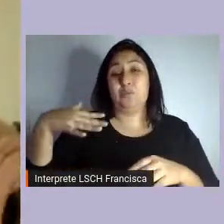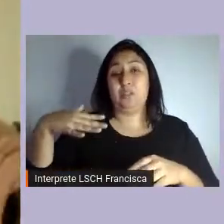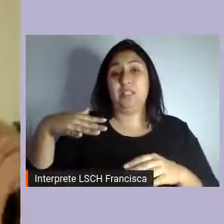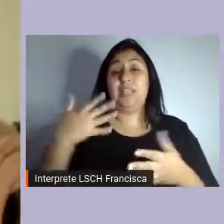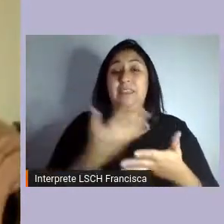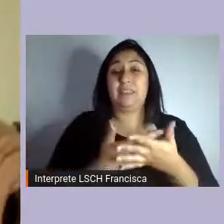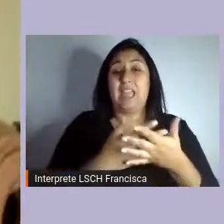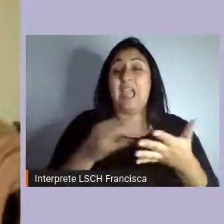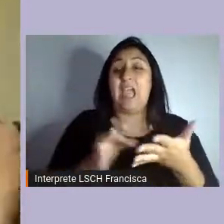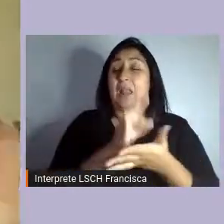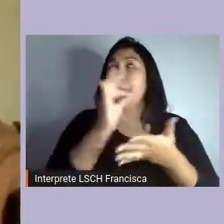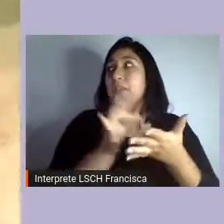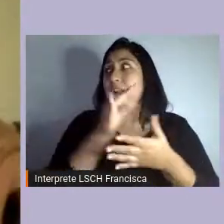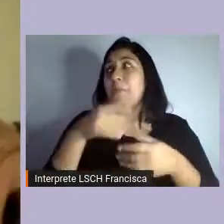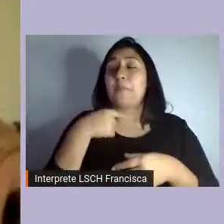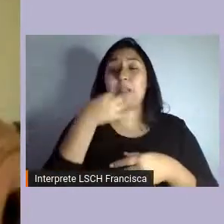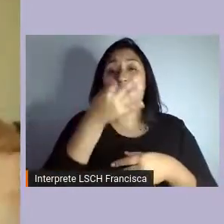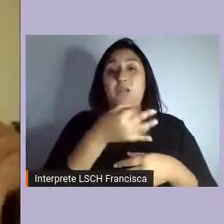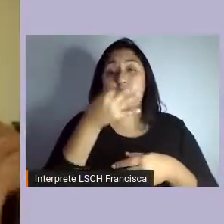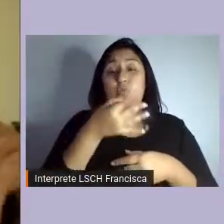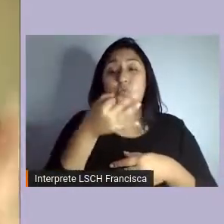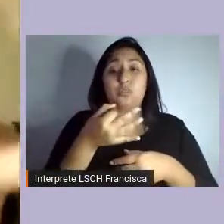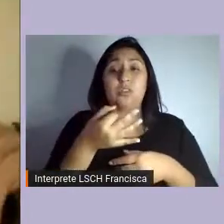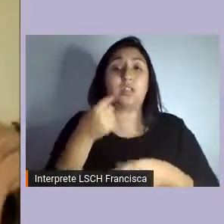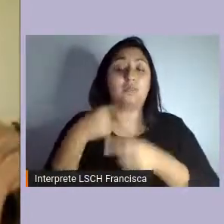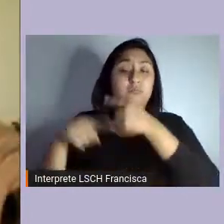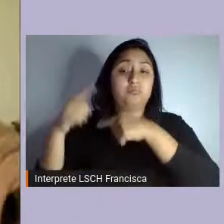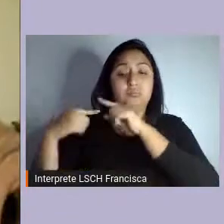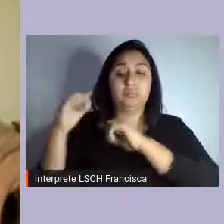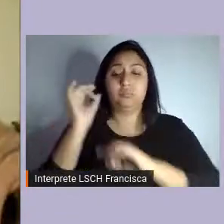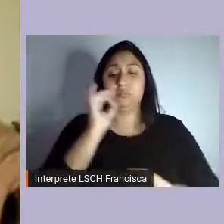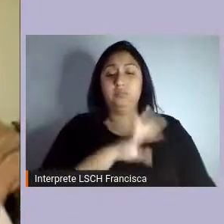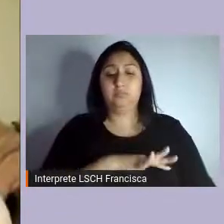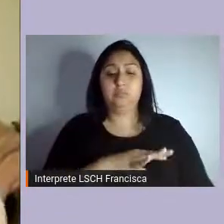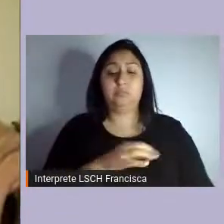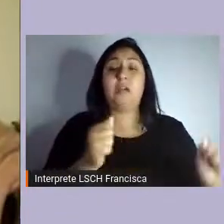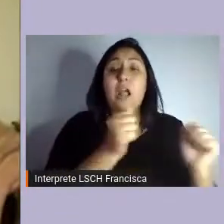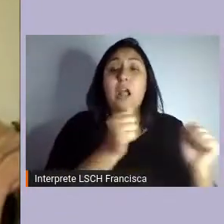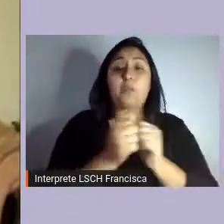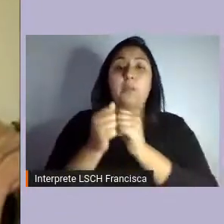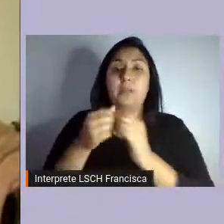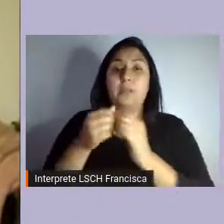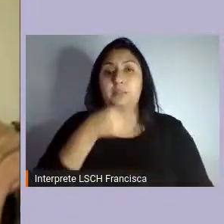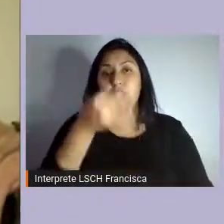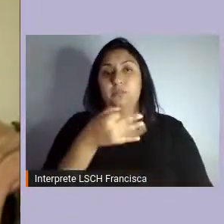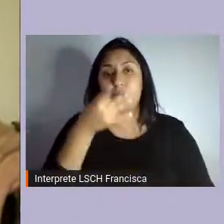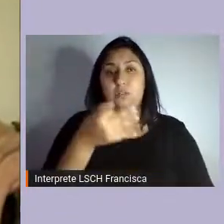Chile. Va complementando su relato en distintos soportes. Y